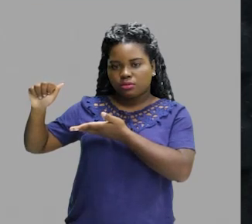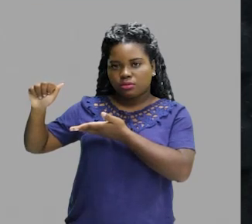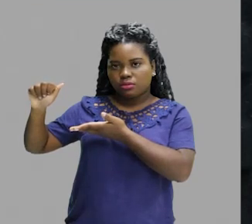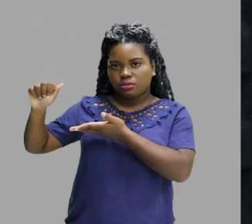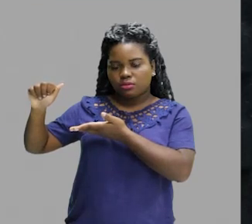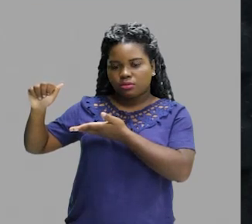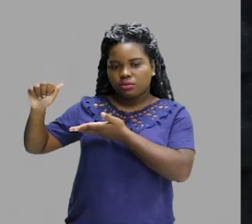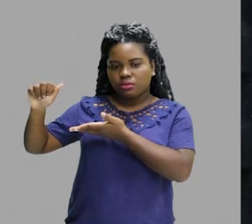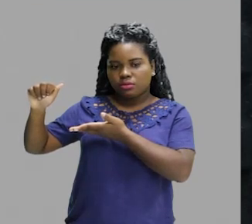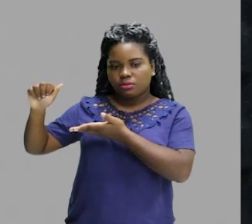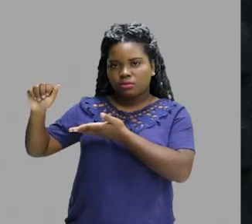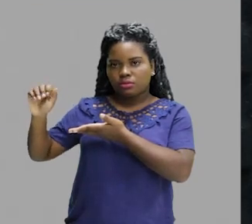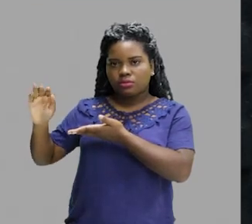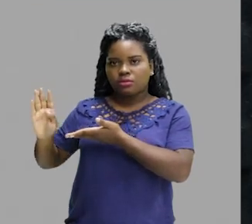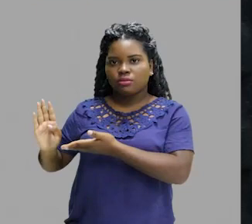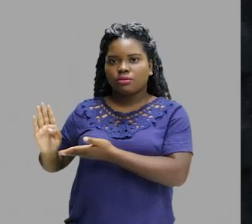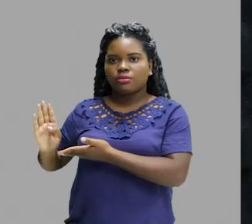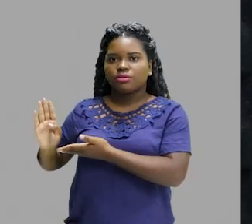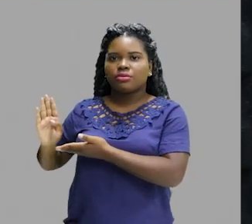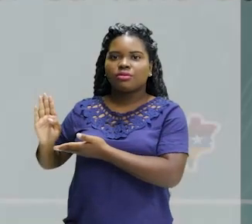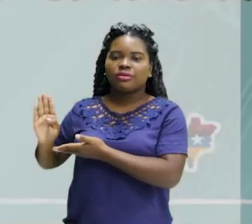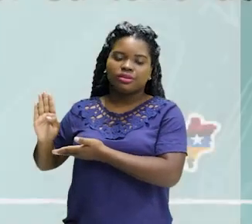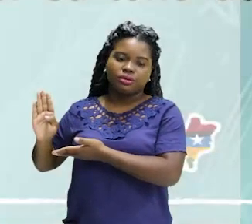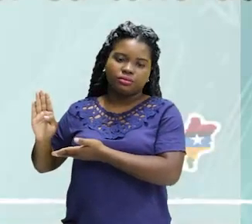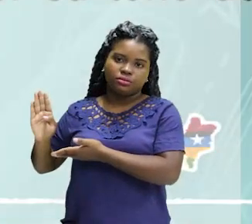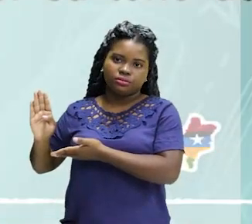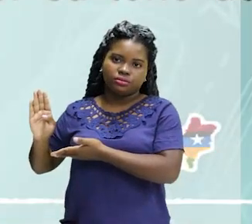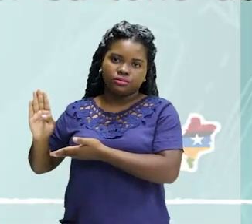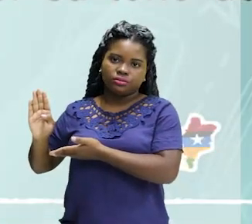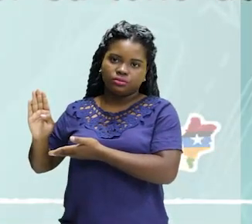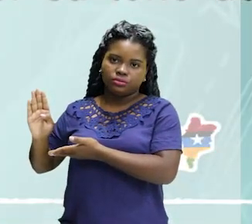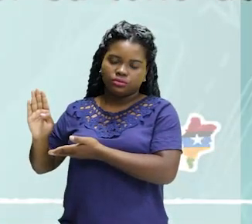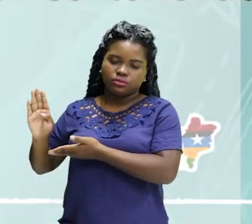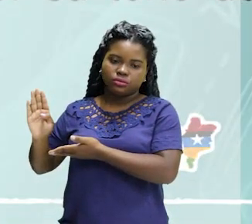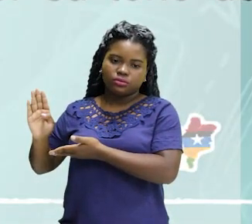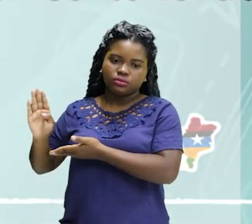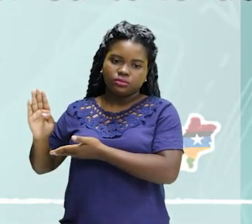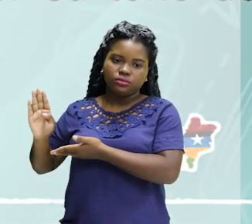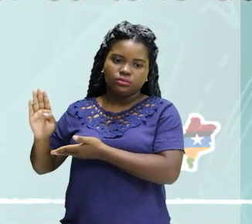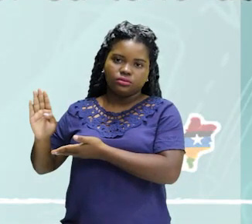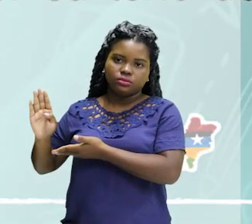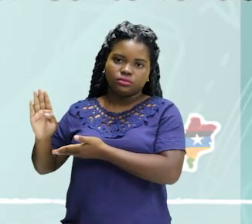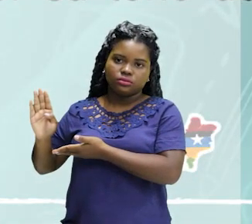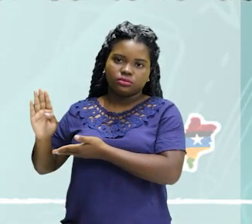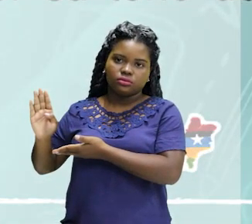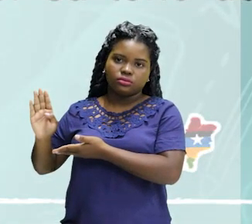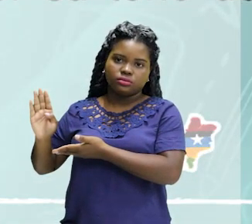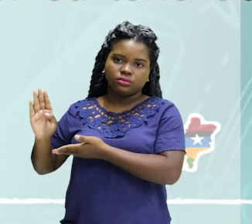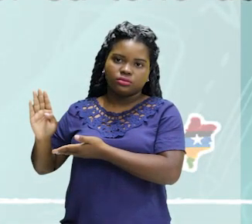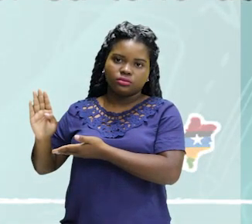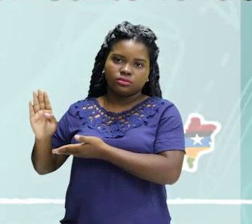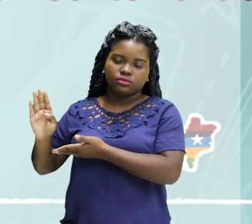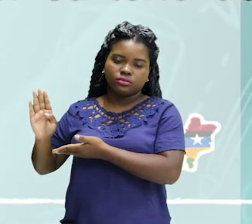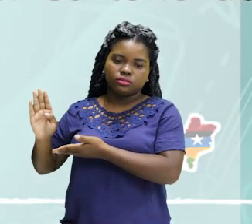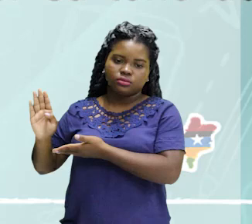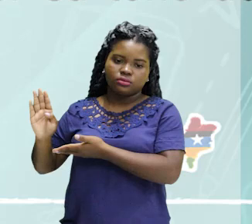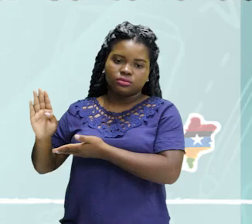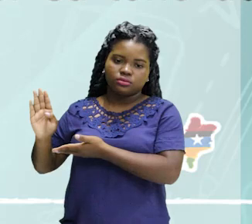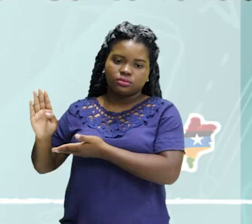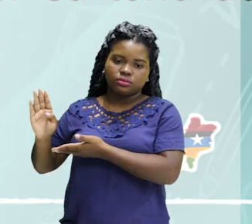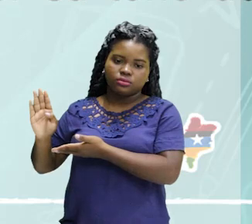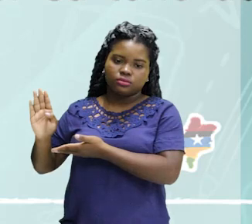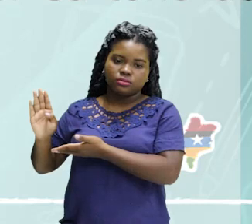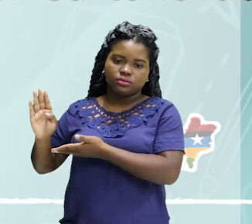Alternativa B. El experto alertó que la discriminación racial